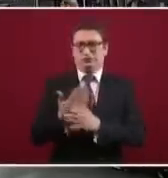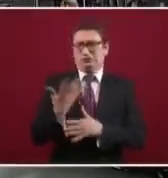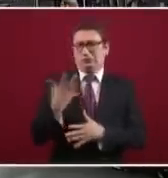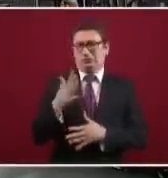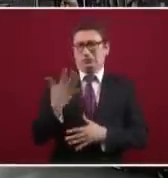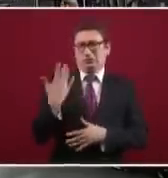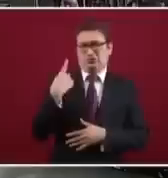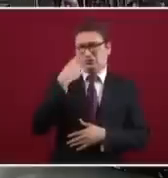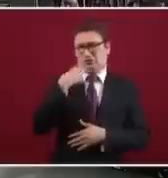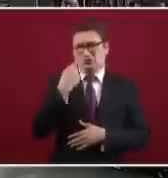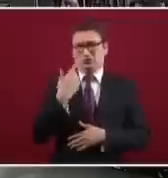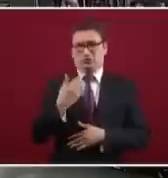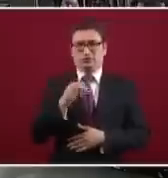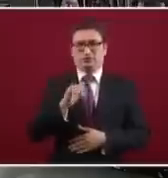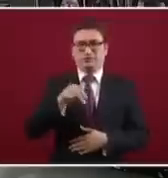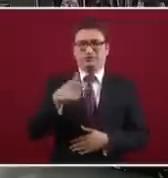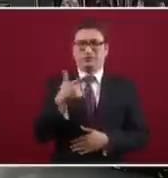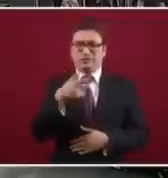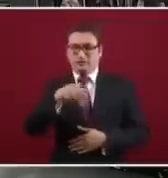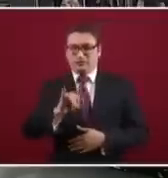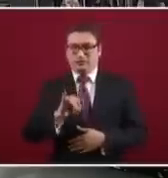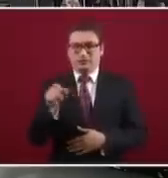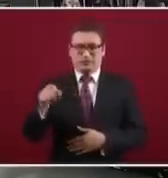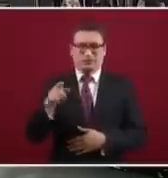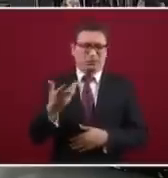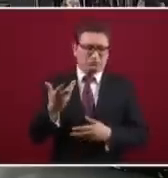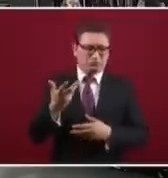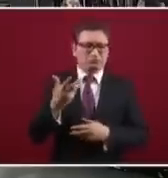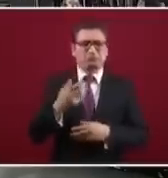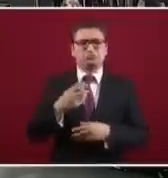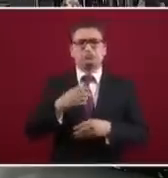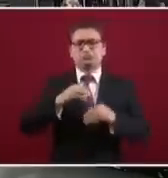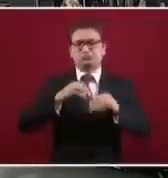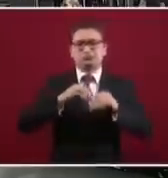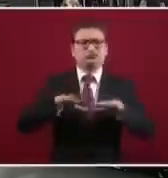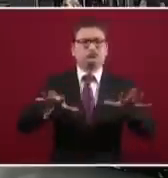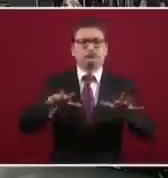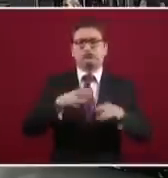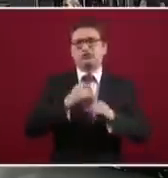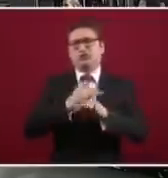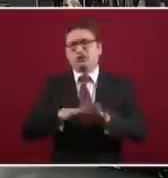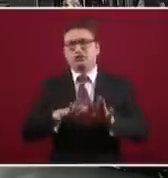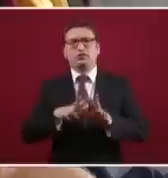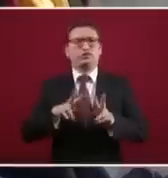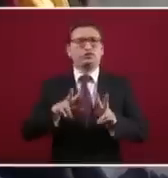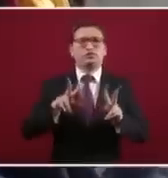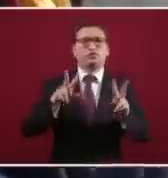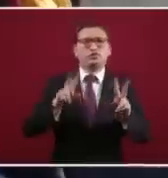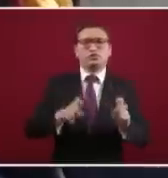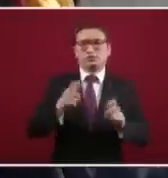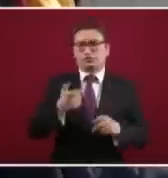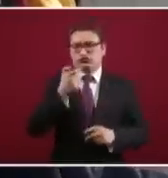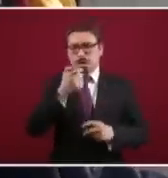hora, el INEGI volvió a sacar información